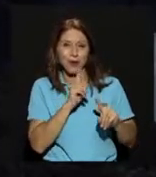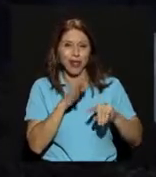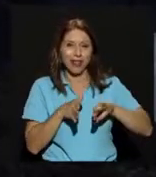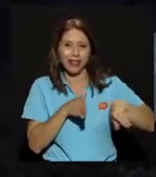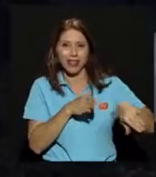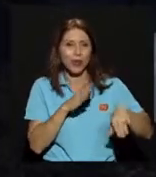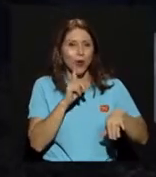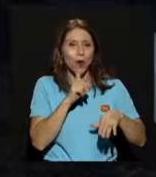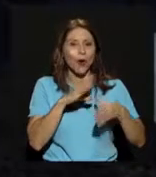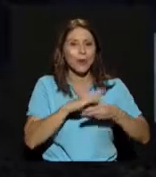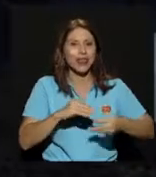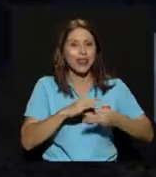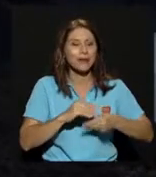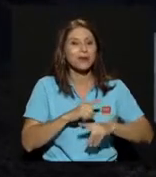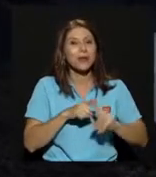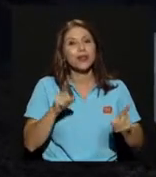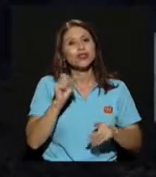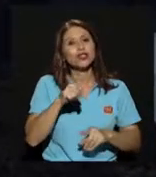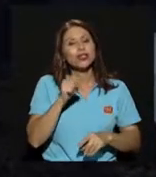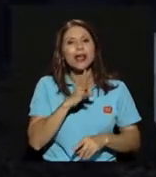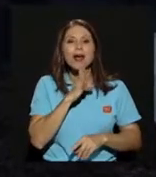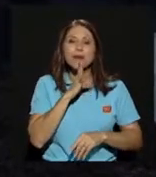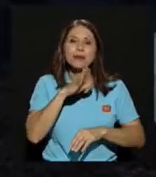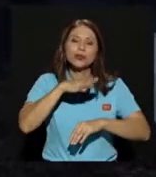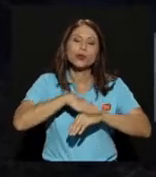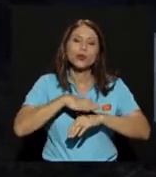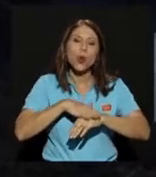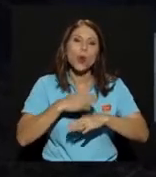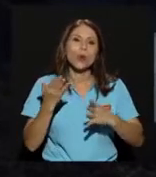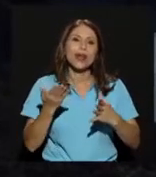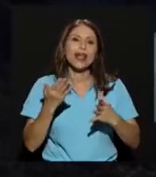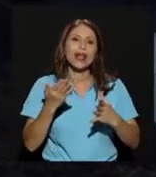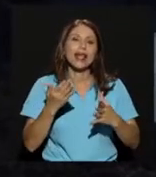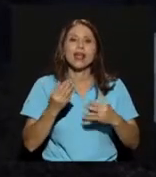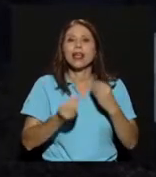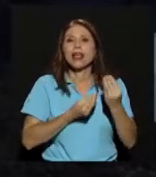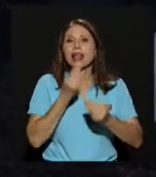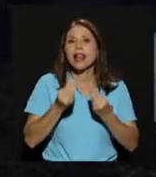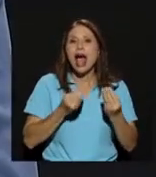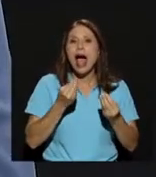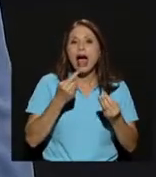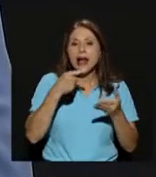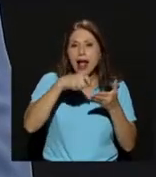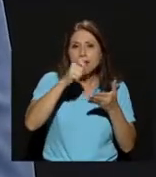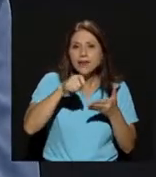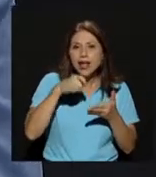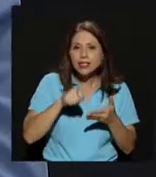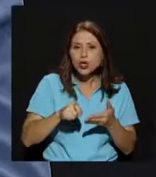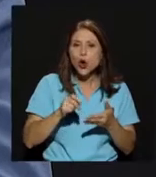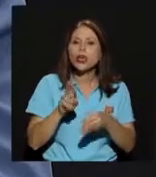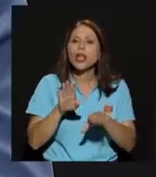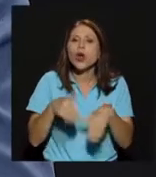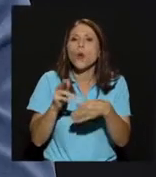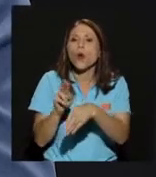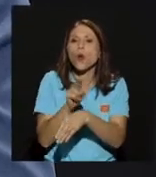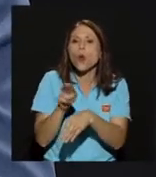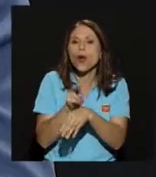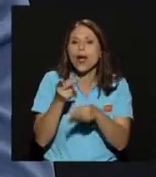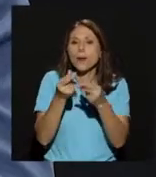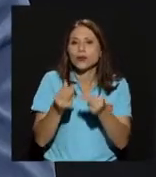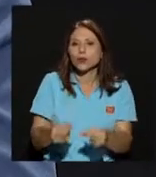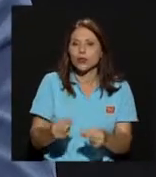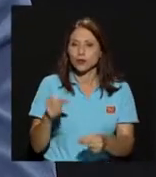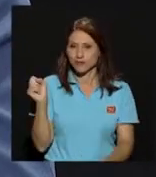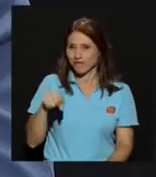empecemos por por la visión de la calificación de la ejecución del presupuesto claro bueno voy a hablarles entonces